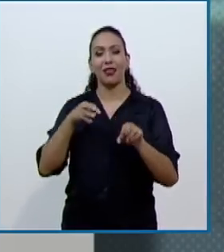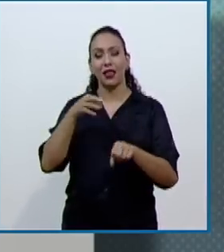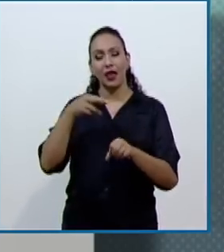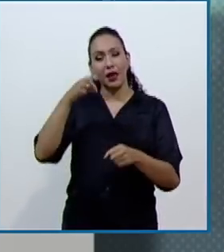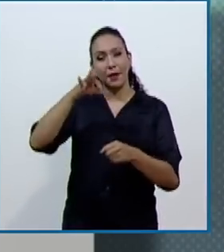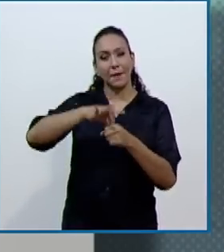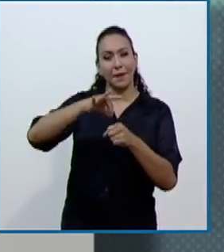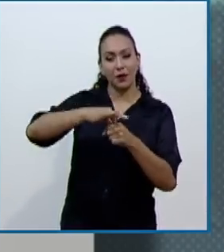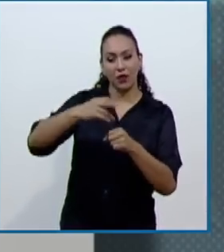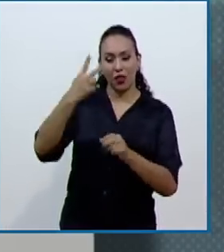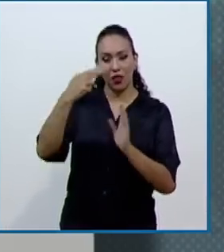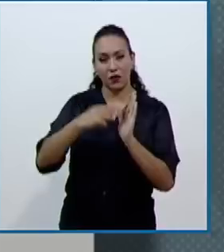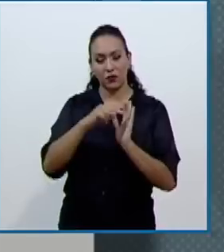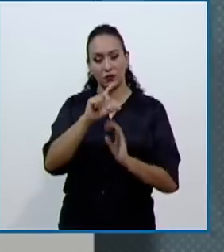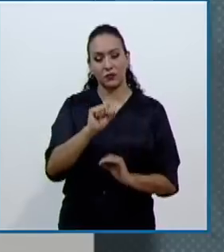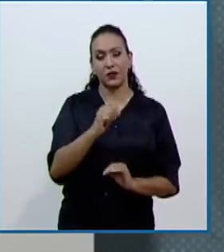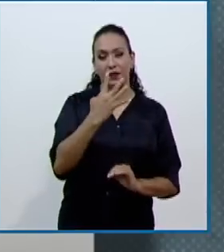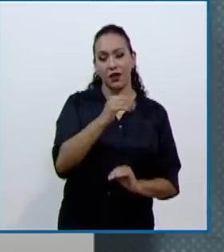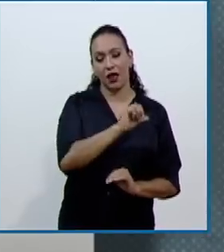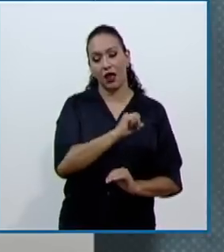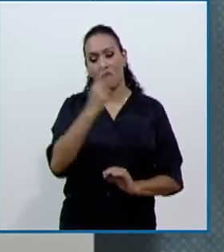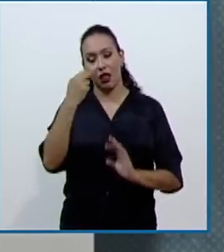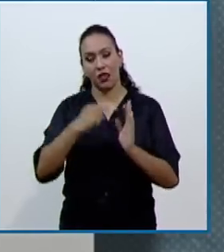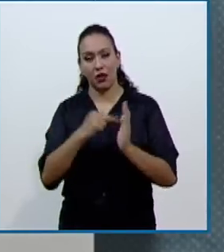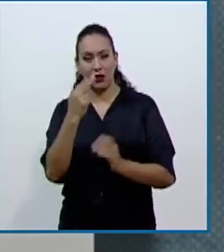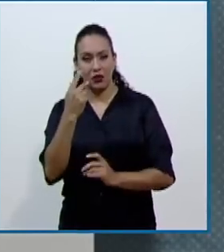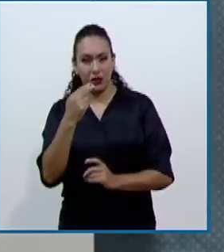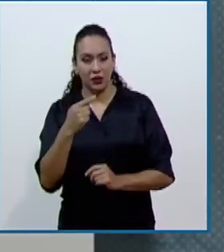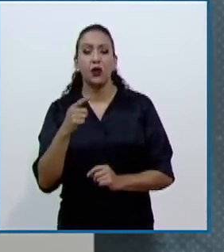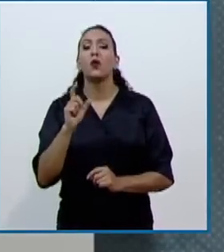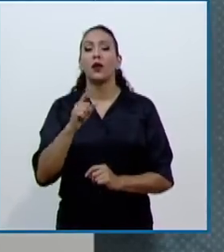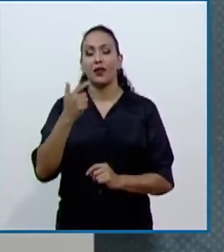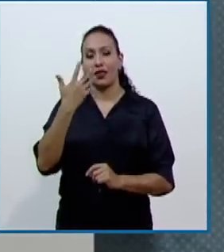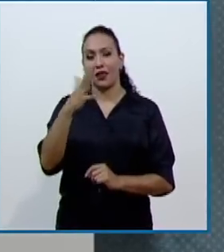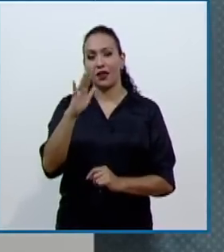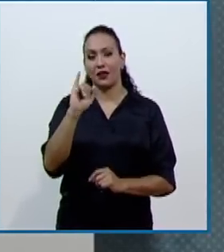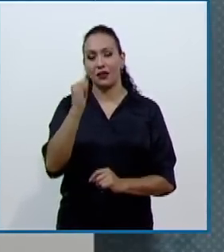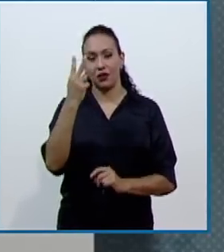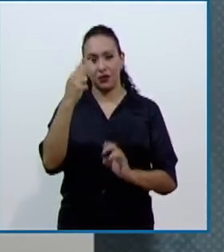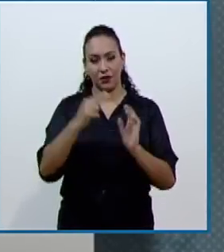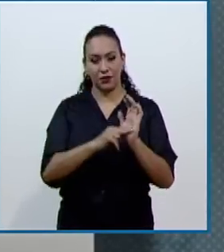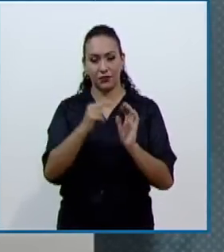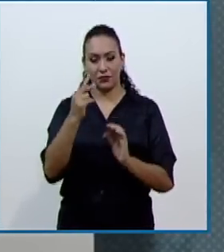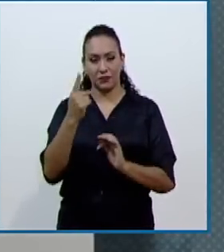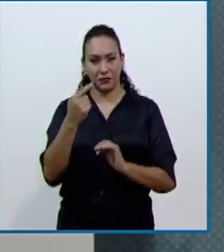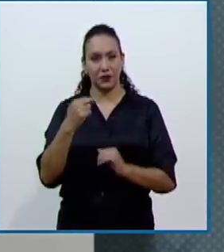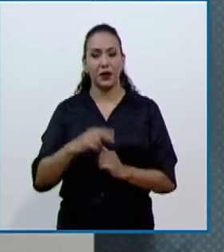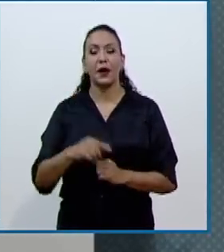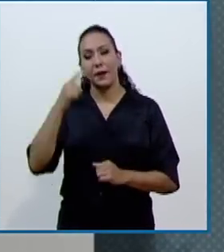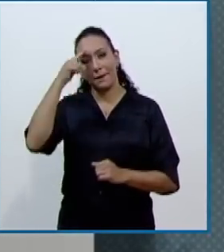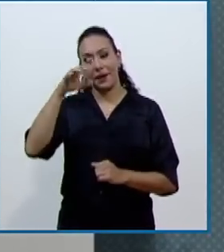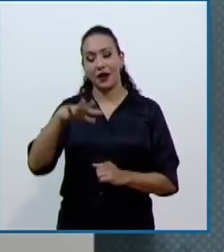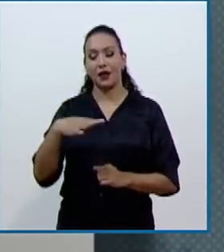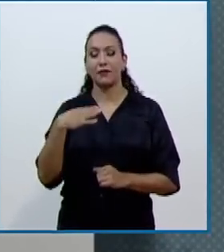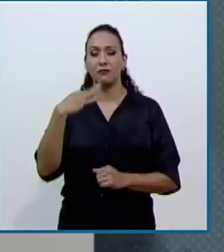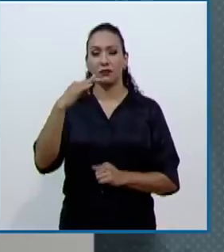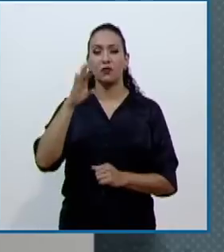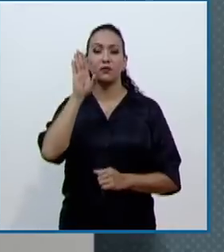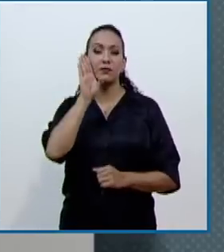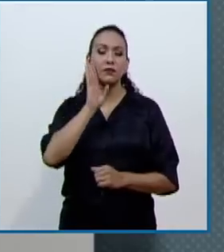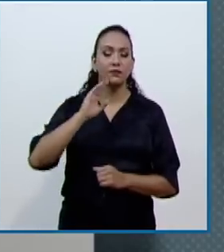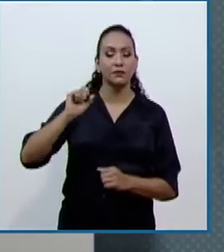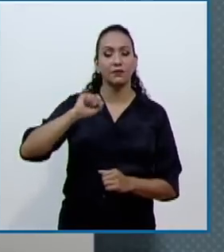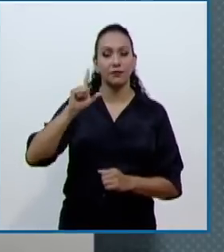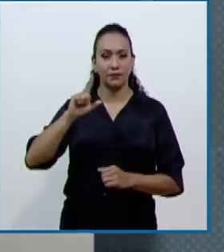extraordinario 2024-2025, a celebrarse el 10 de junio de 2025, para el cargo de ministro de Suprema Corte